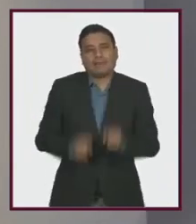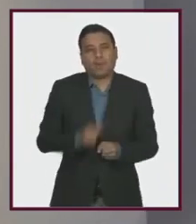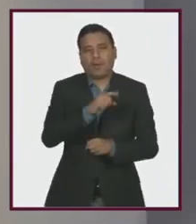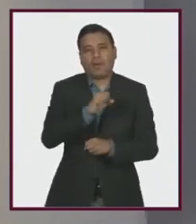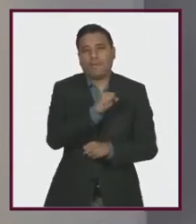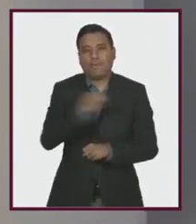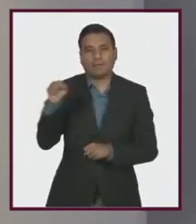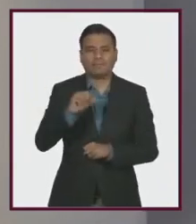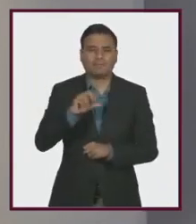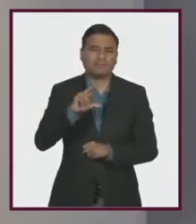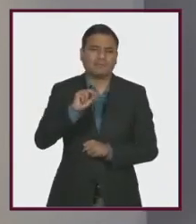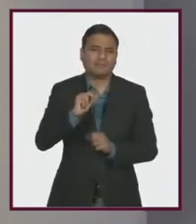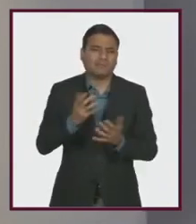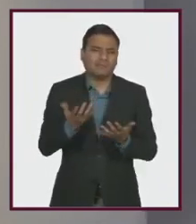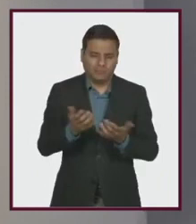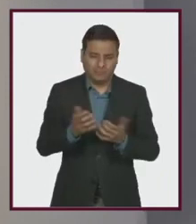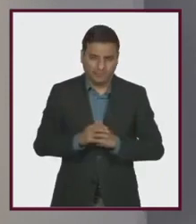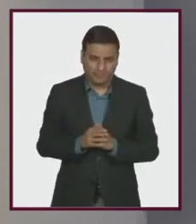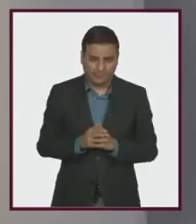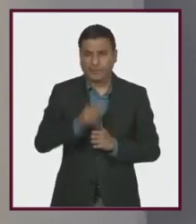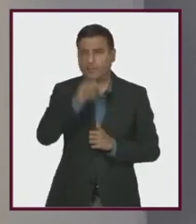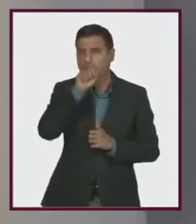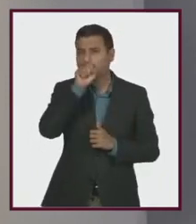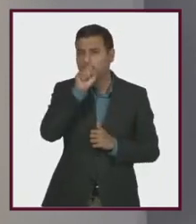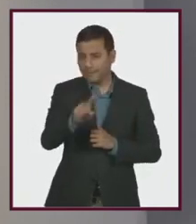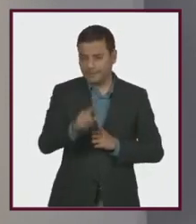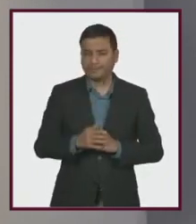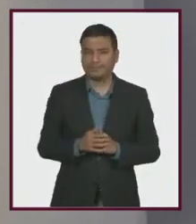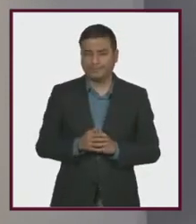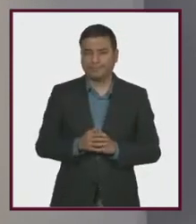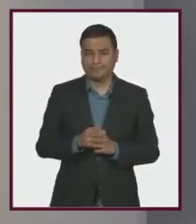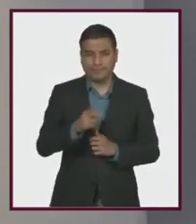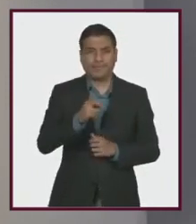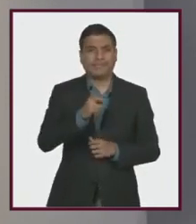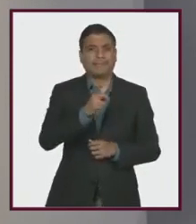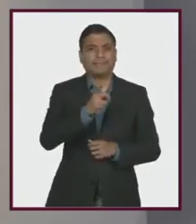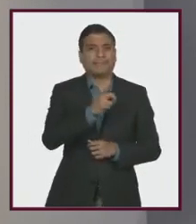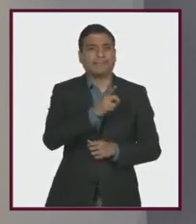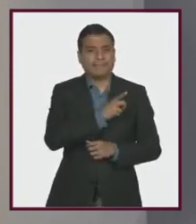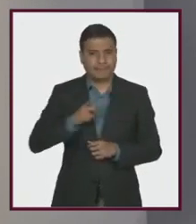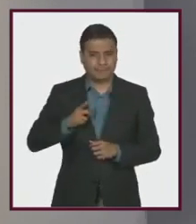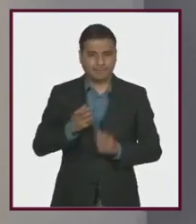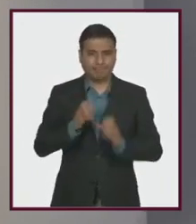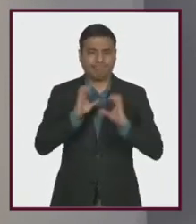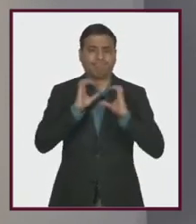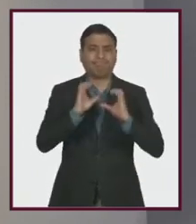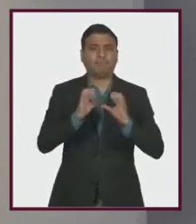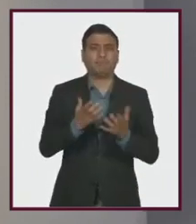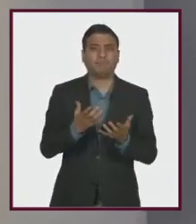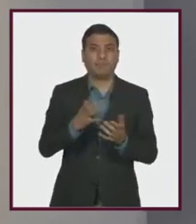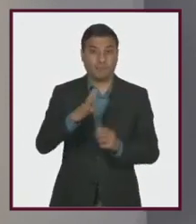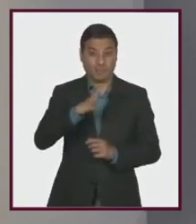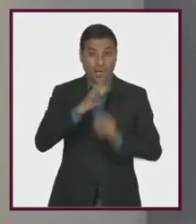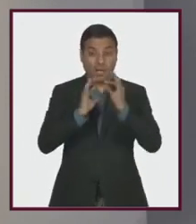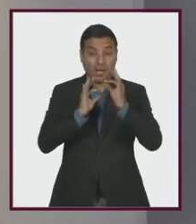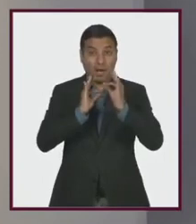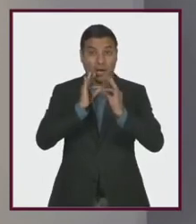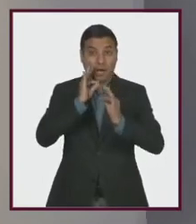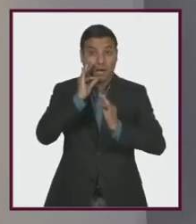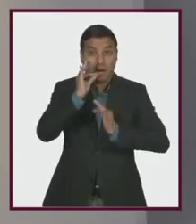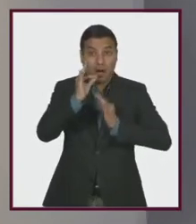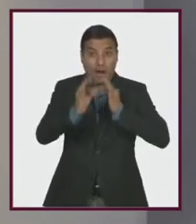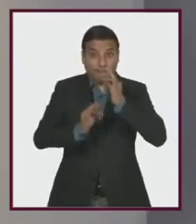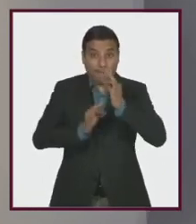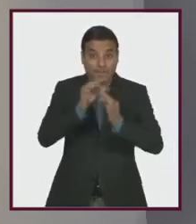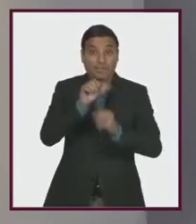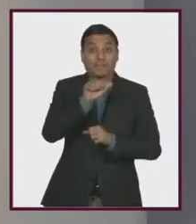importante. La otra es, pues justo, ¿no? No empezar a trabajar. Es cierto que no hay campañas específicas para las personas que